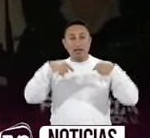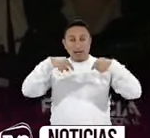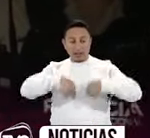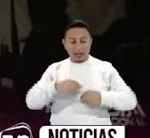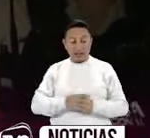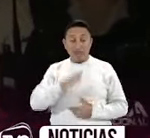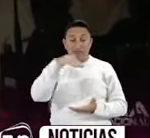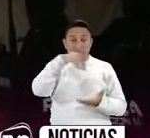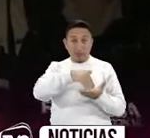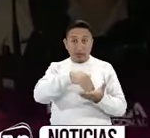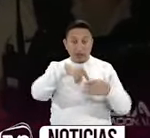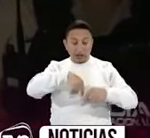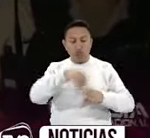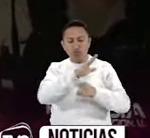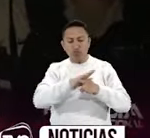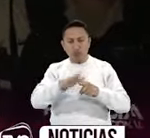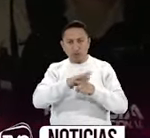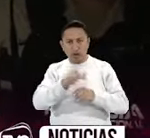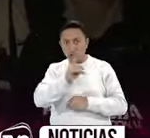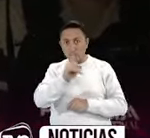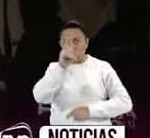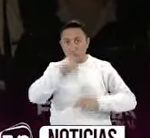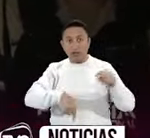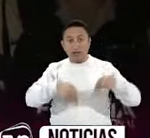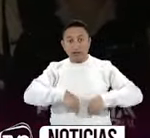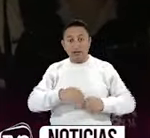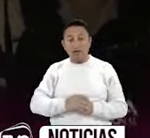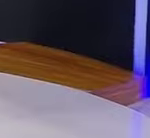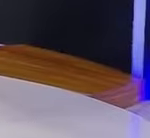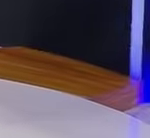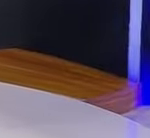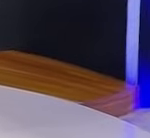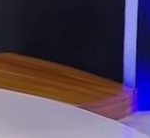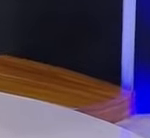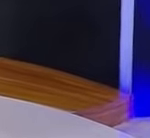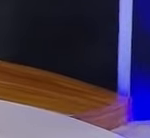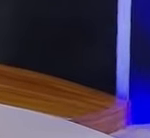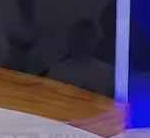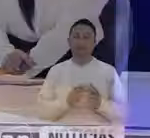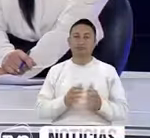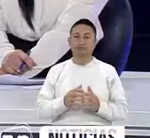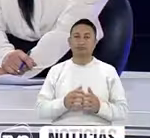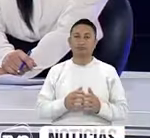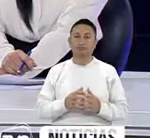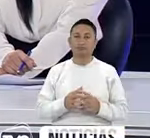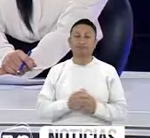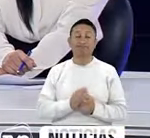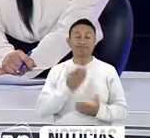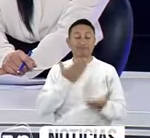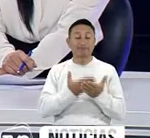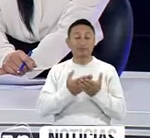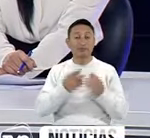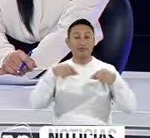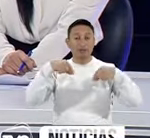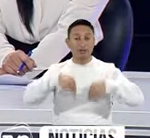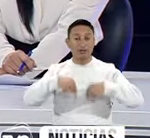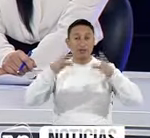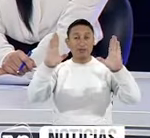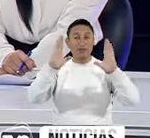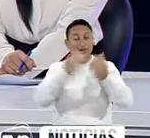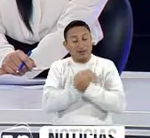estos animales es fauna silvestre, que respetemos la naturaleza. Gracias por su cariño,